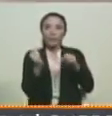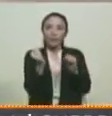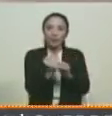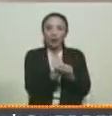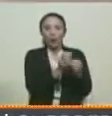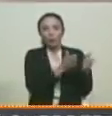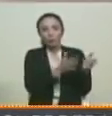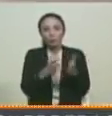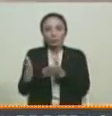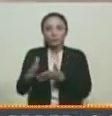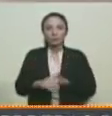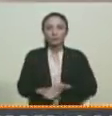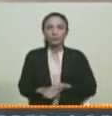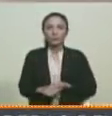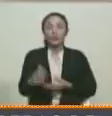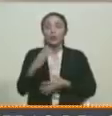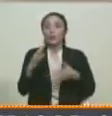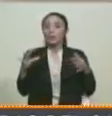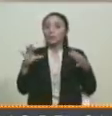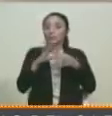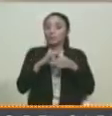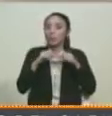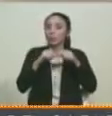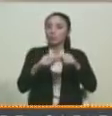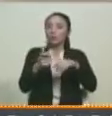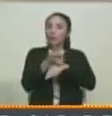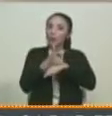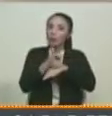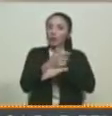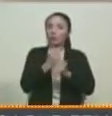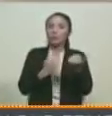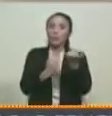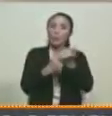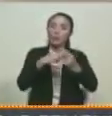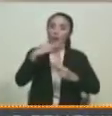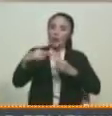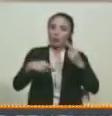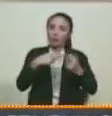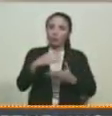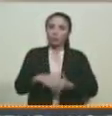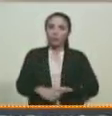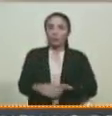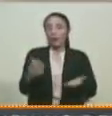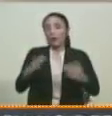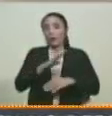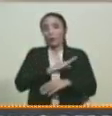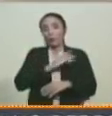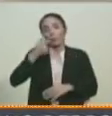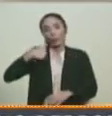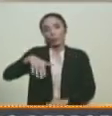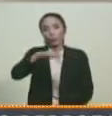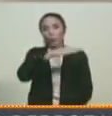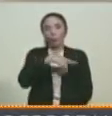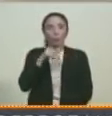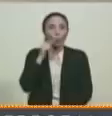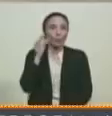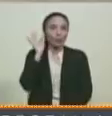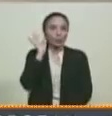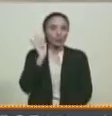de dirección y de conducción del gobierno revolucionario que nos pertenece a todas y a todos, que le pertenece al